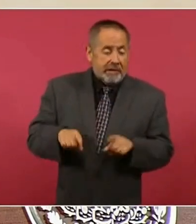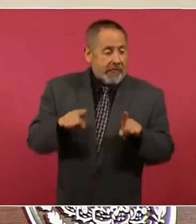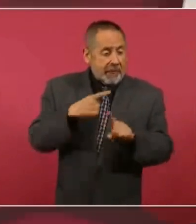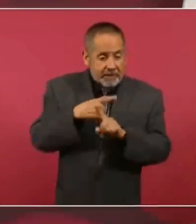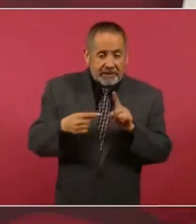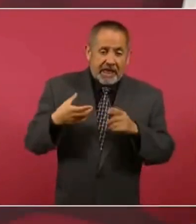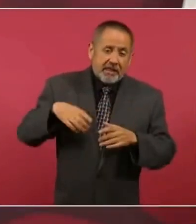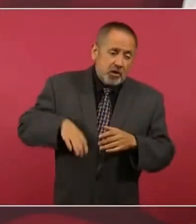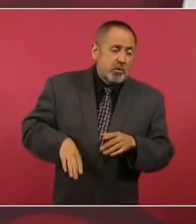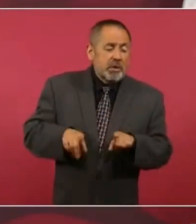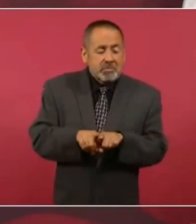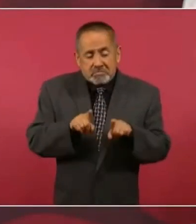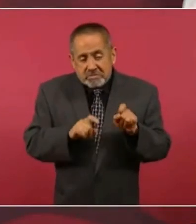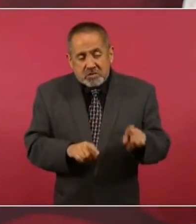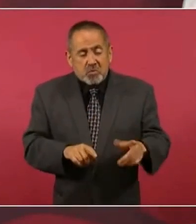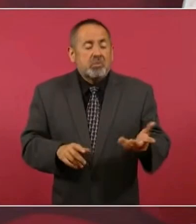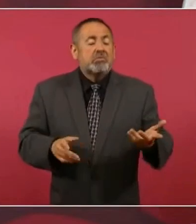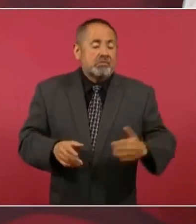dinero.